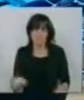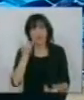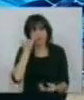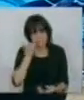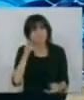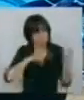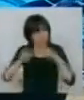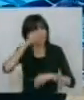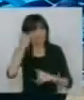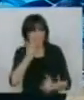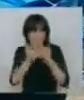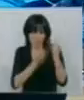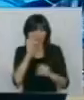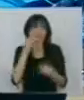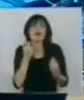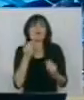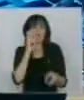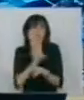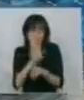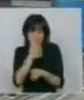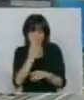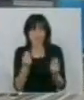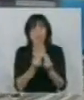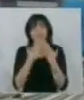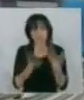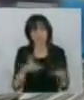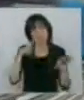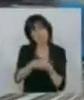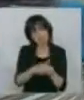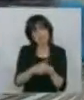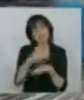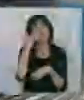sigan informándose cómo tratar a sus mascotas. Así es, gracias. Sí, hacemos una nueva pausa aquí en 10 más 13.